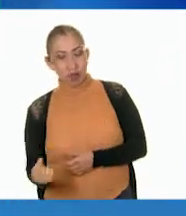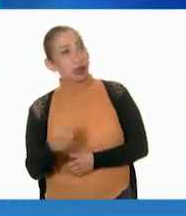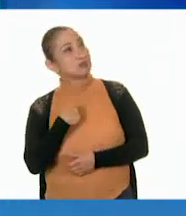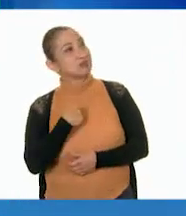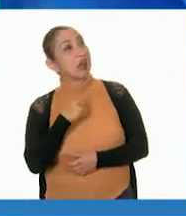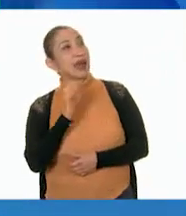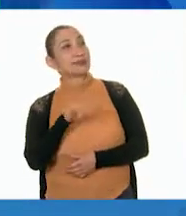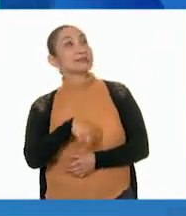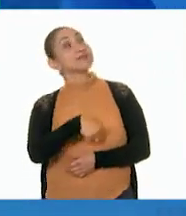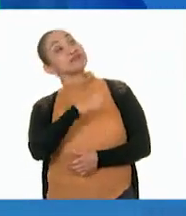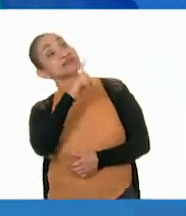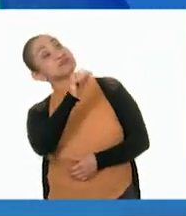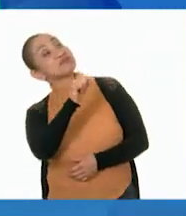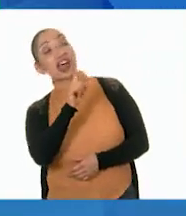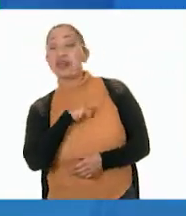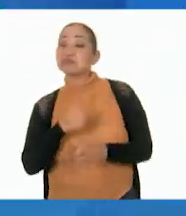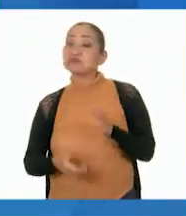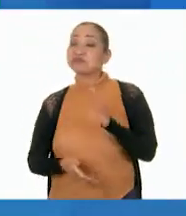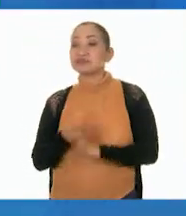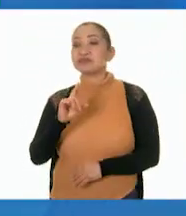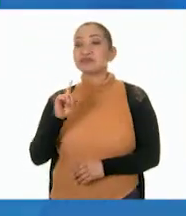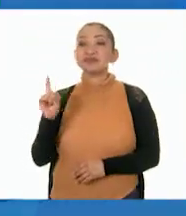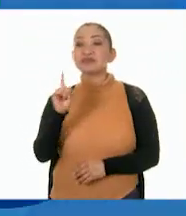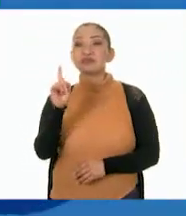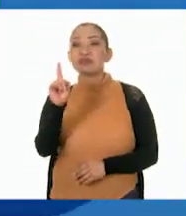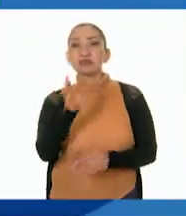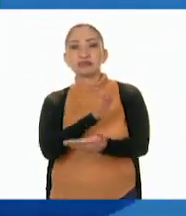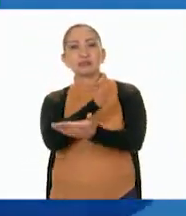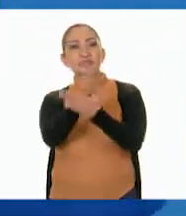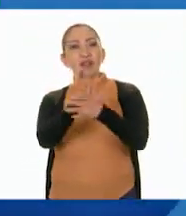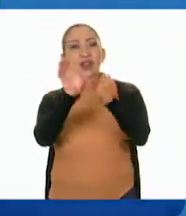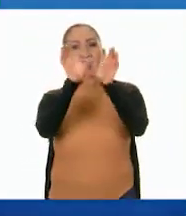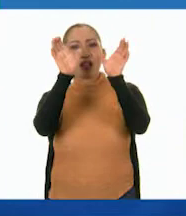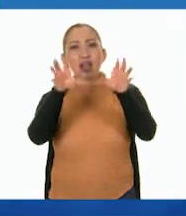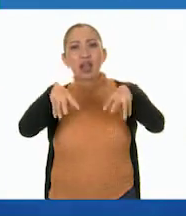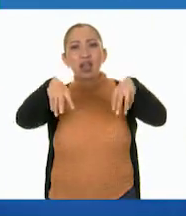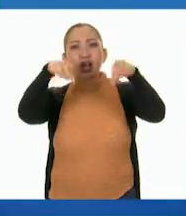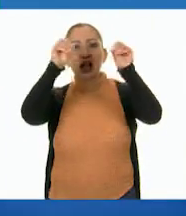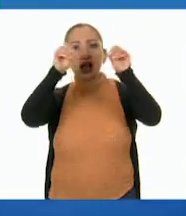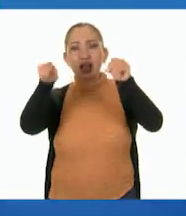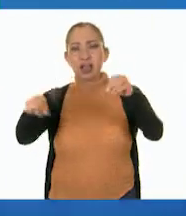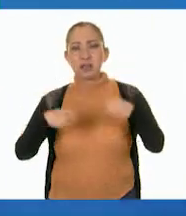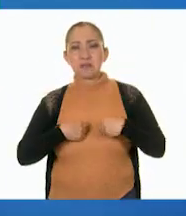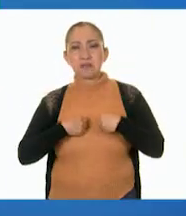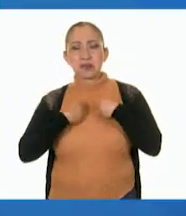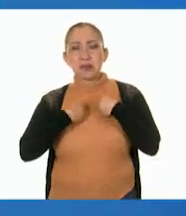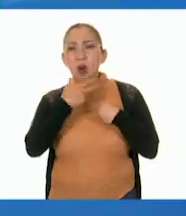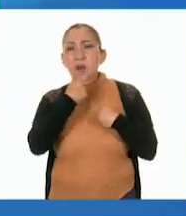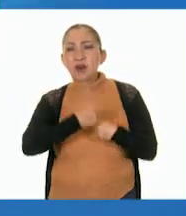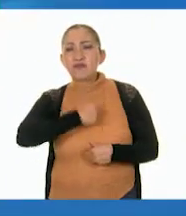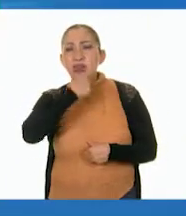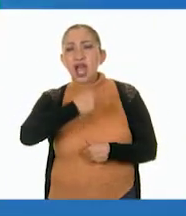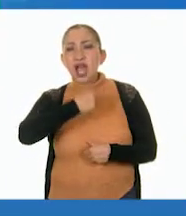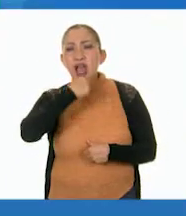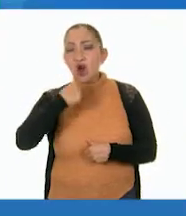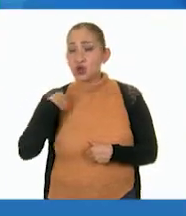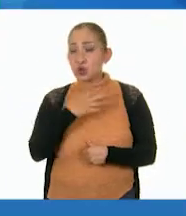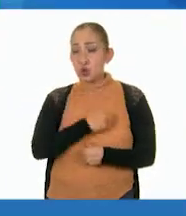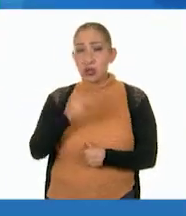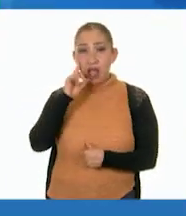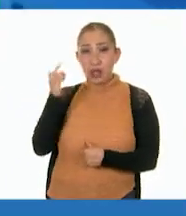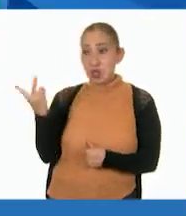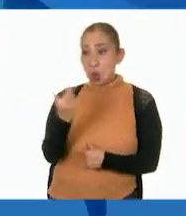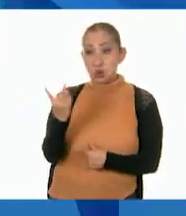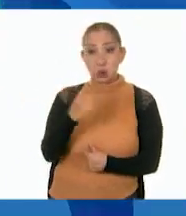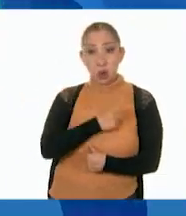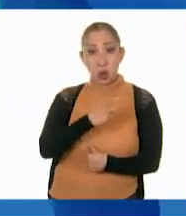visitado. Y llegó a un castillo donde vivía un viejo rey con su hija. Era un grande y bello lugar.